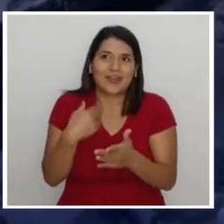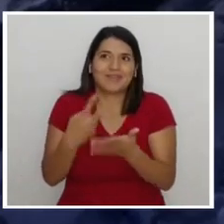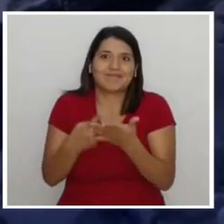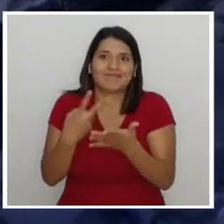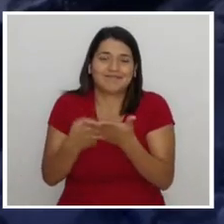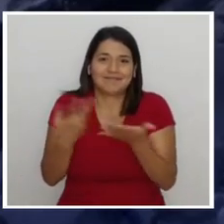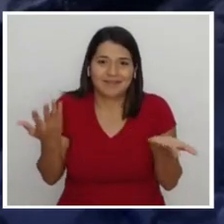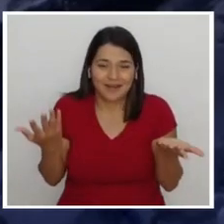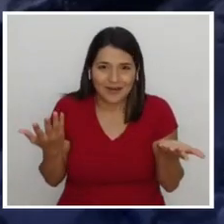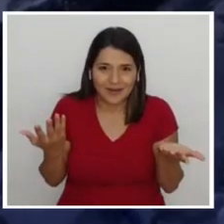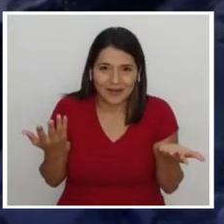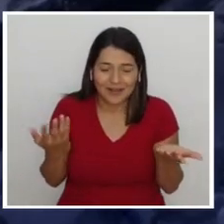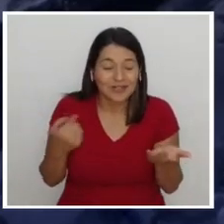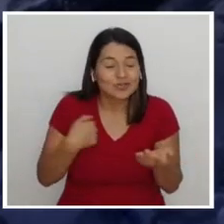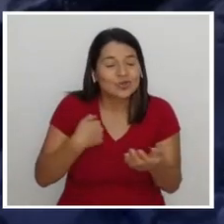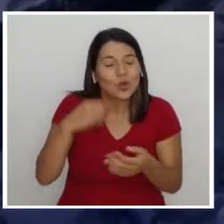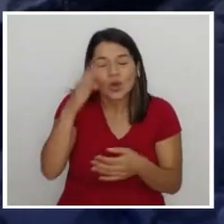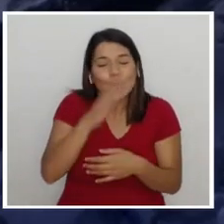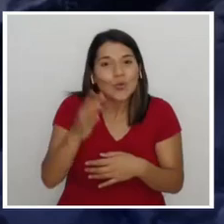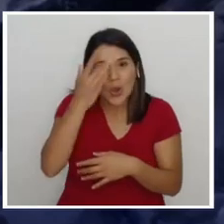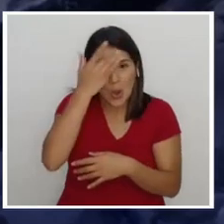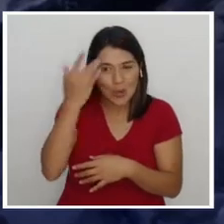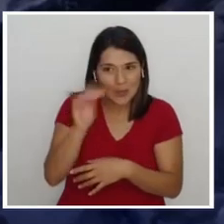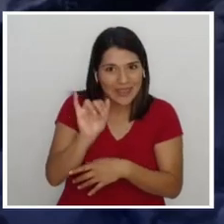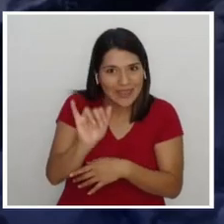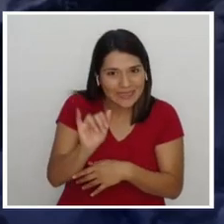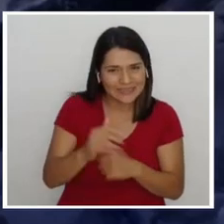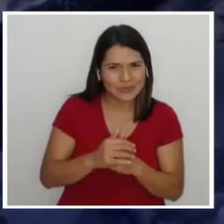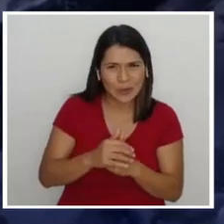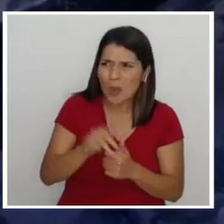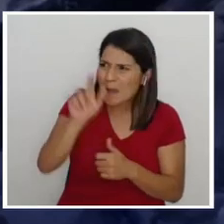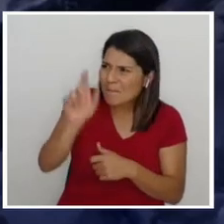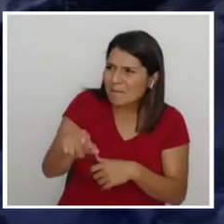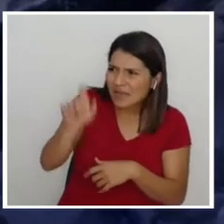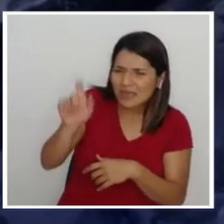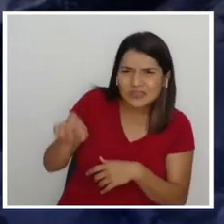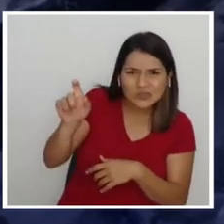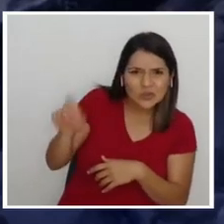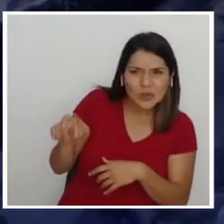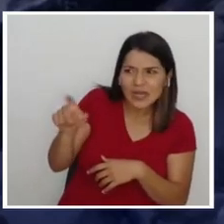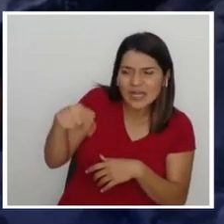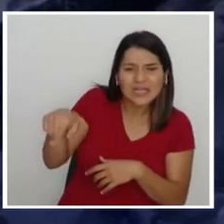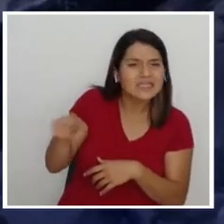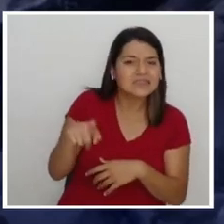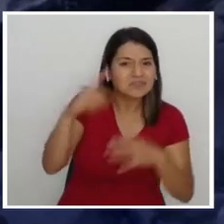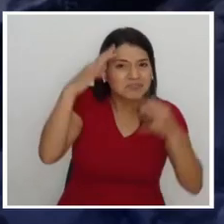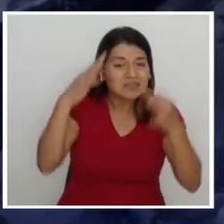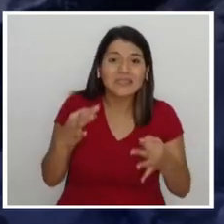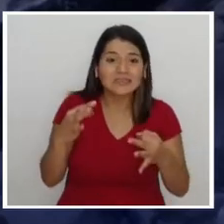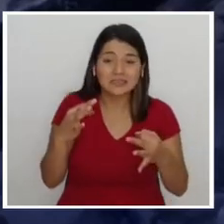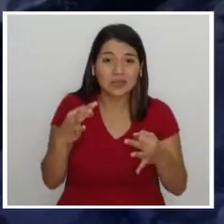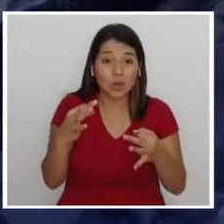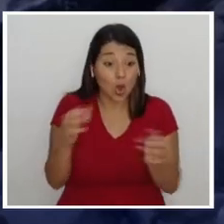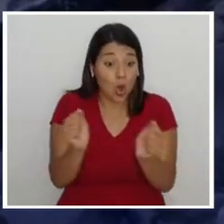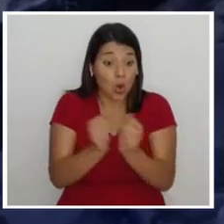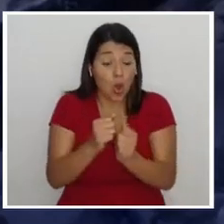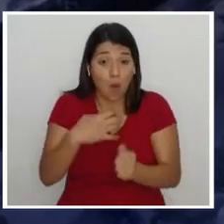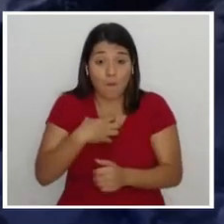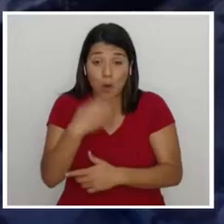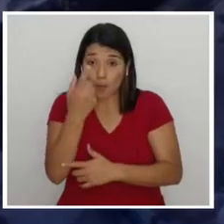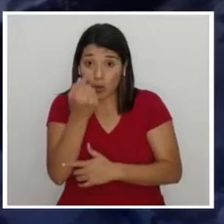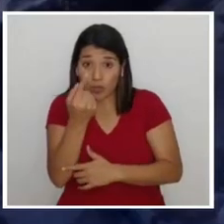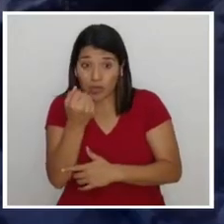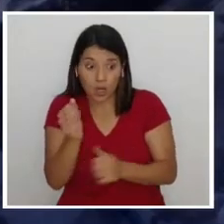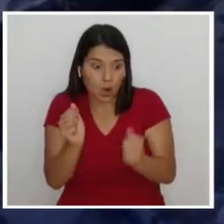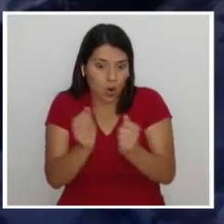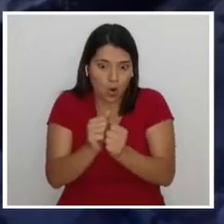se me borrará nunca de la mente. Gente que simplemente decidió con su dinero, con sus ollas,